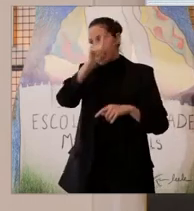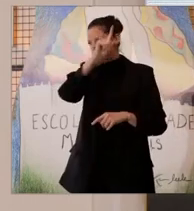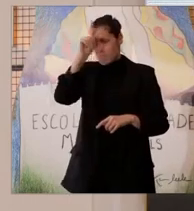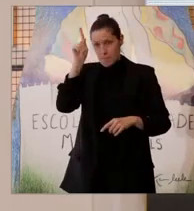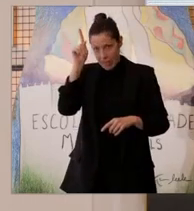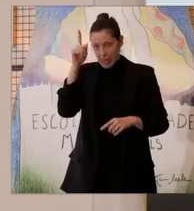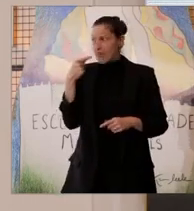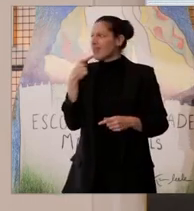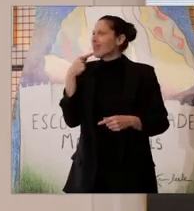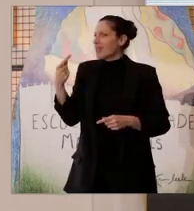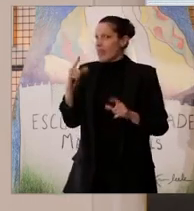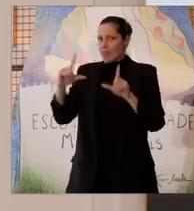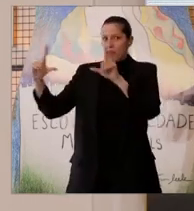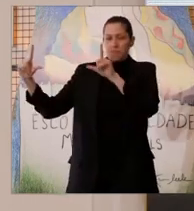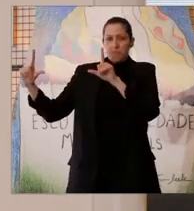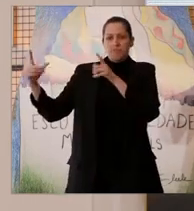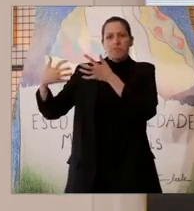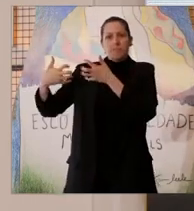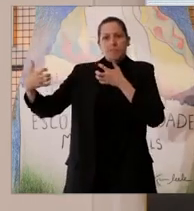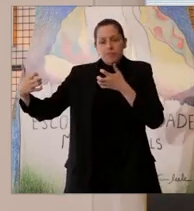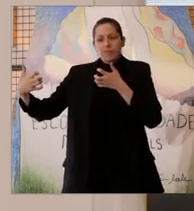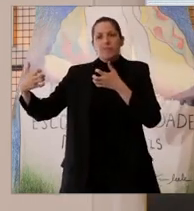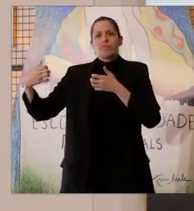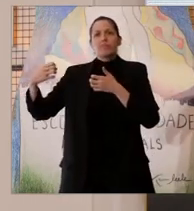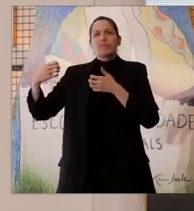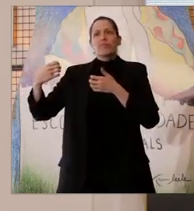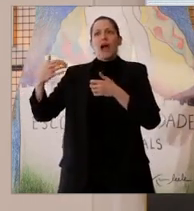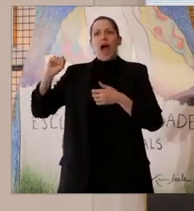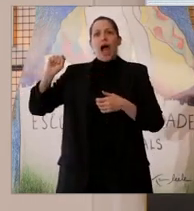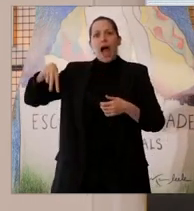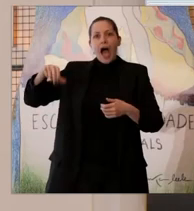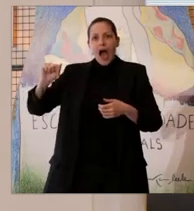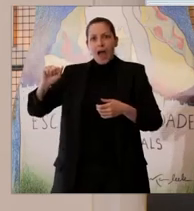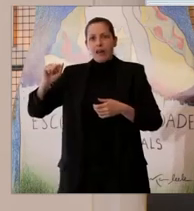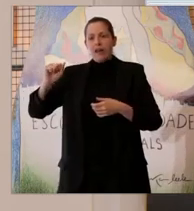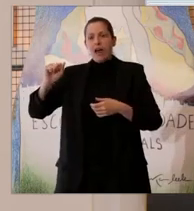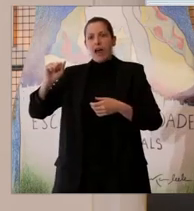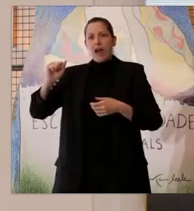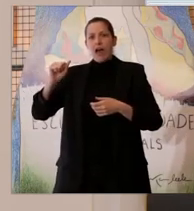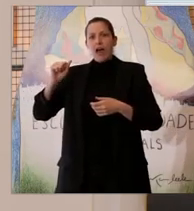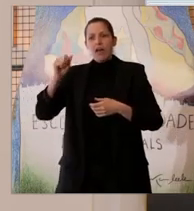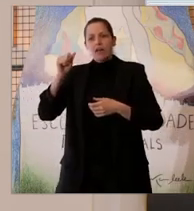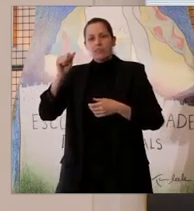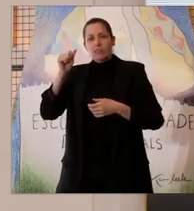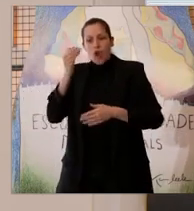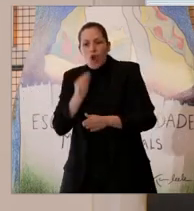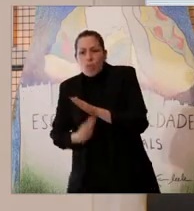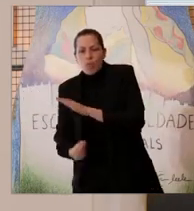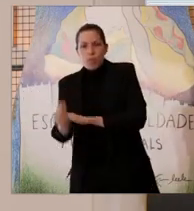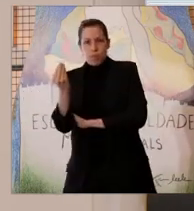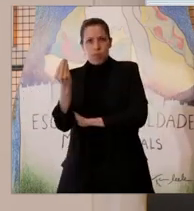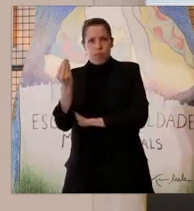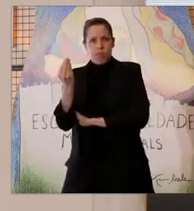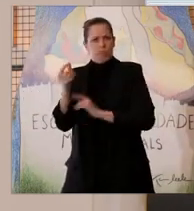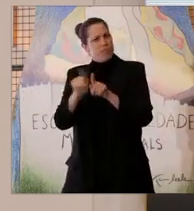que dice Ana Obregón dio a luz a su hija luego lo borraron porque se montó porque tenía claro